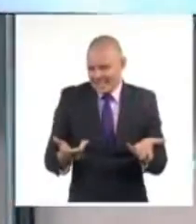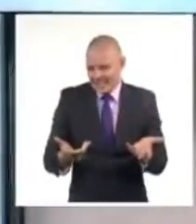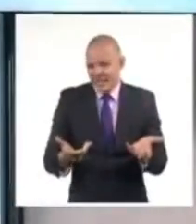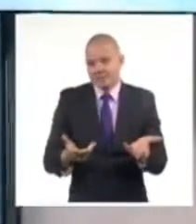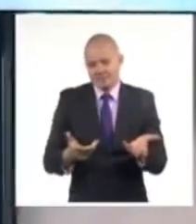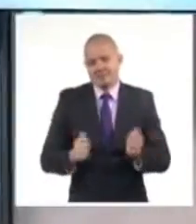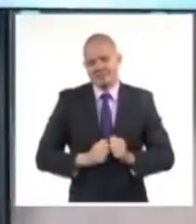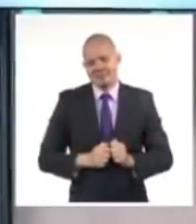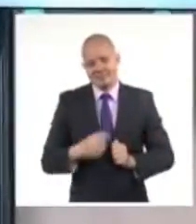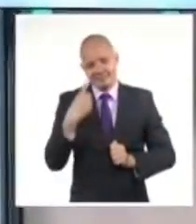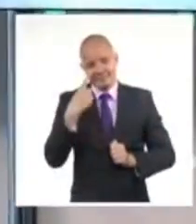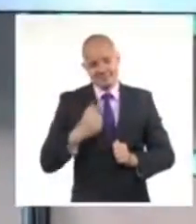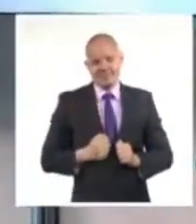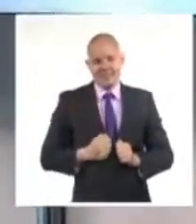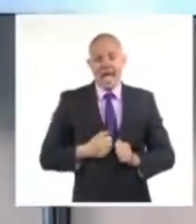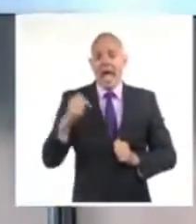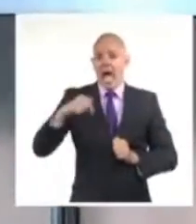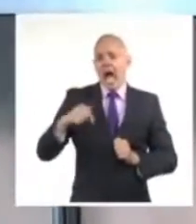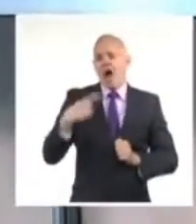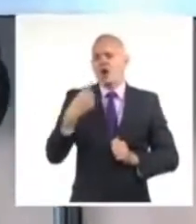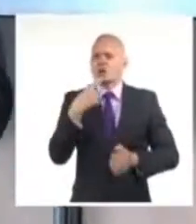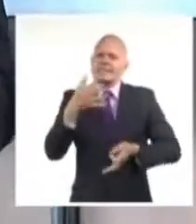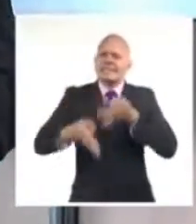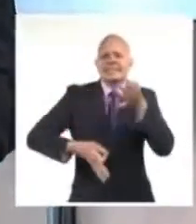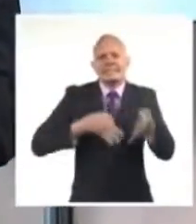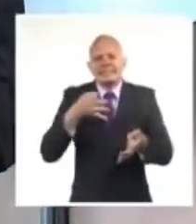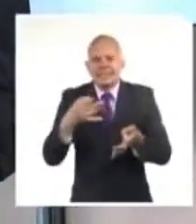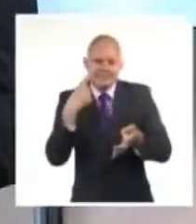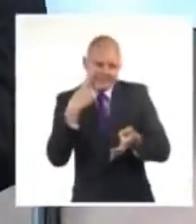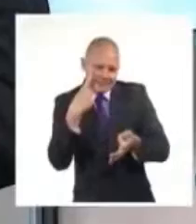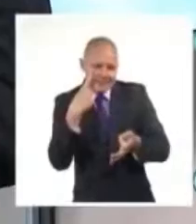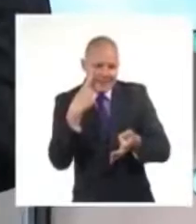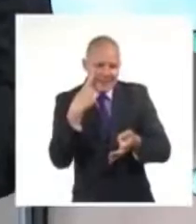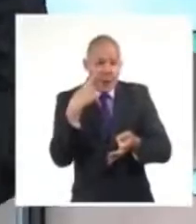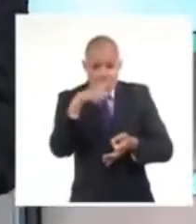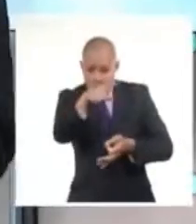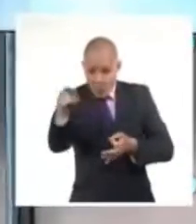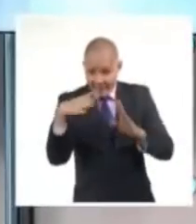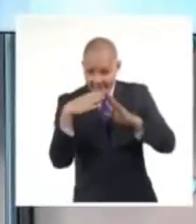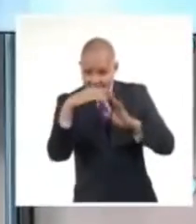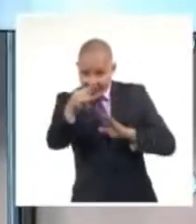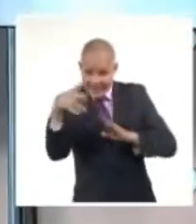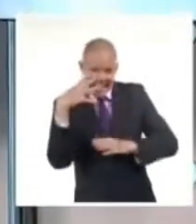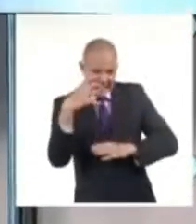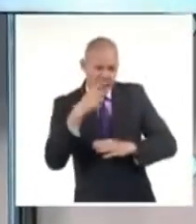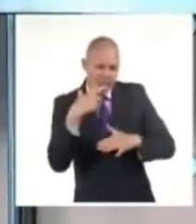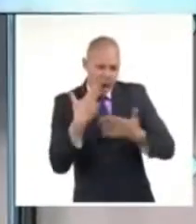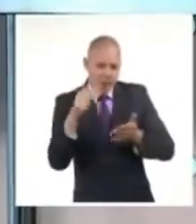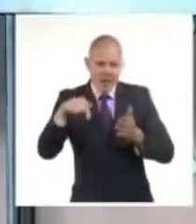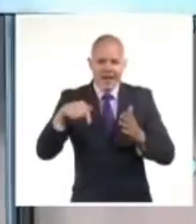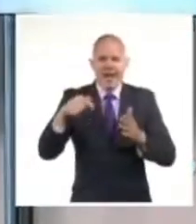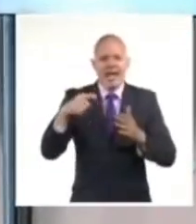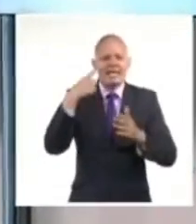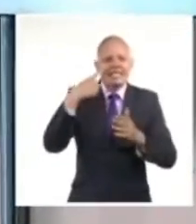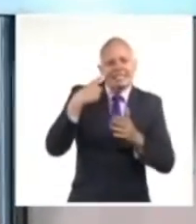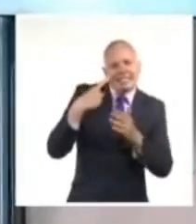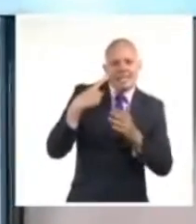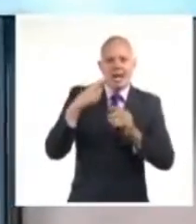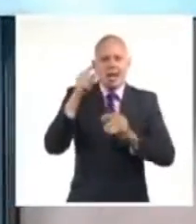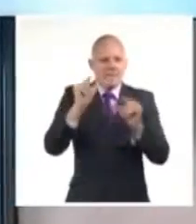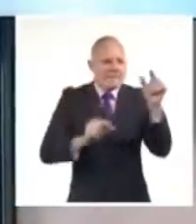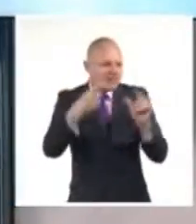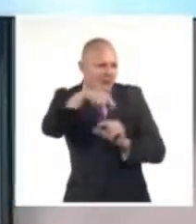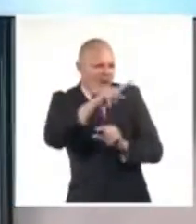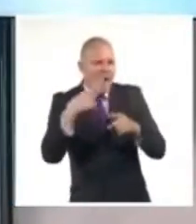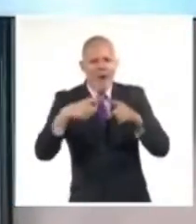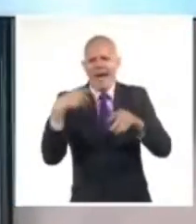Lo que vamos a intentar en esta media hora es que usted pueda encontrar cambios, transformaciones que han operado en la sociedad cubana y cómo desde el derecho, cómo